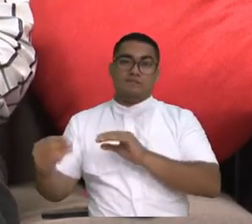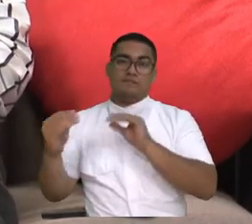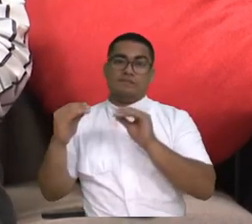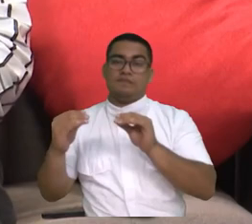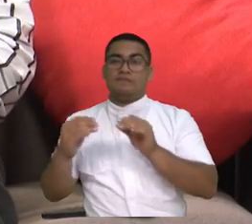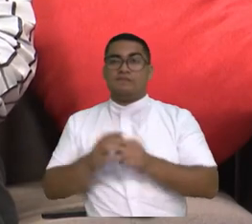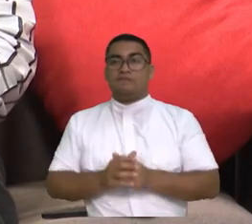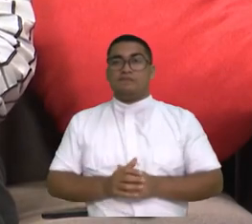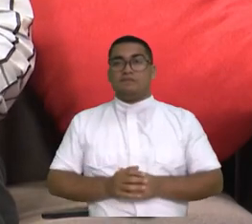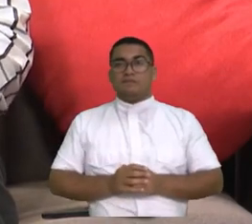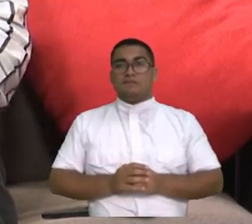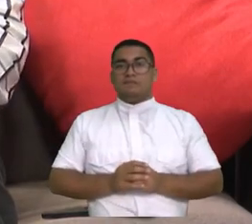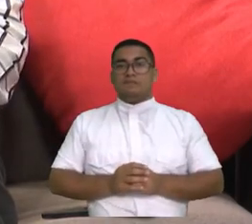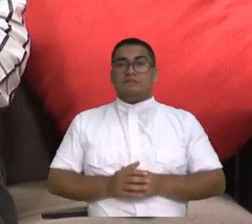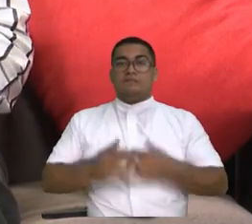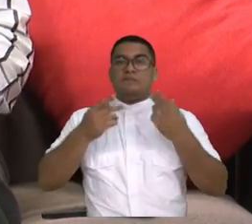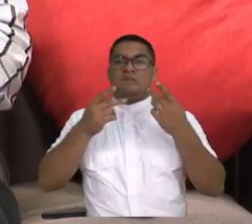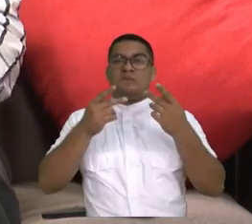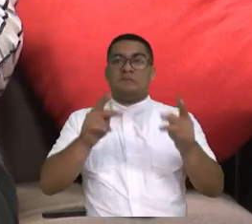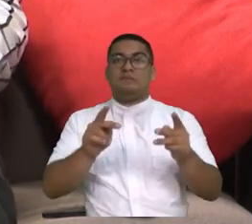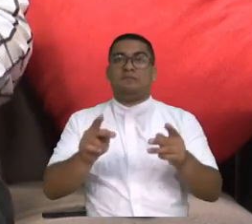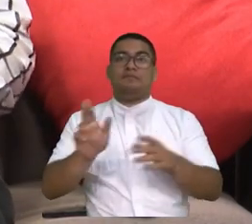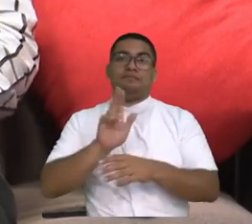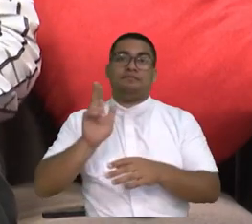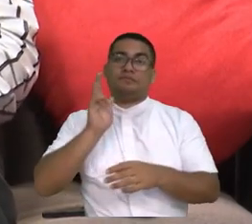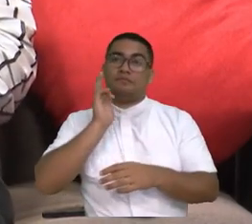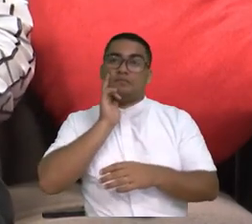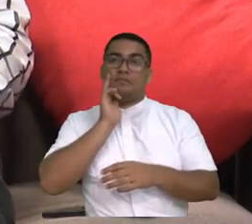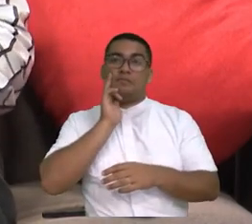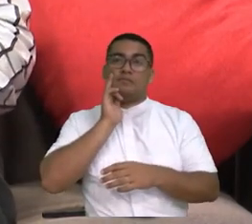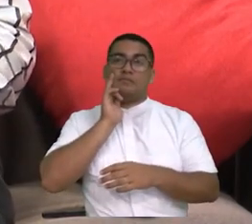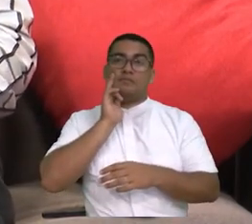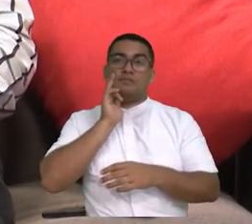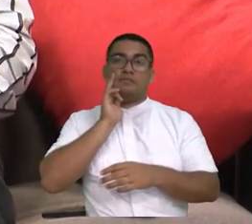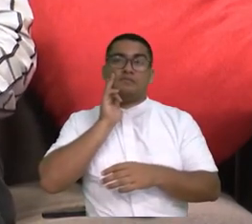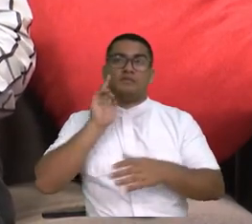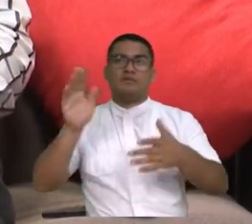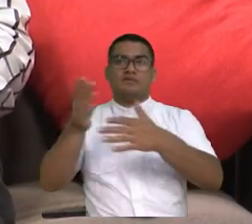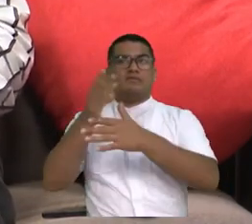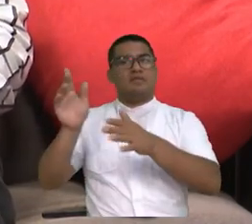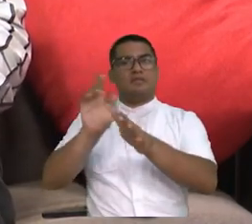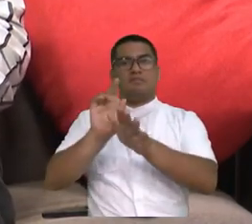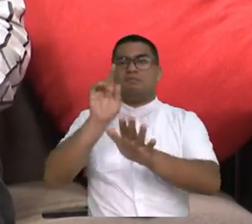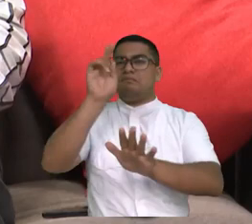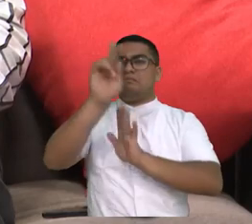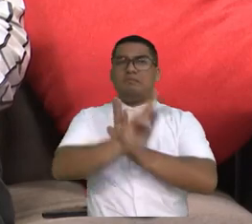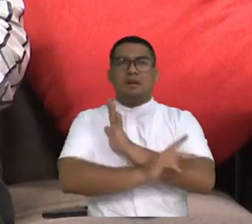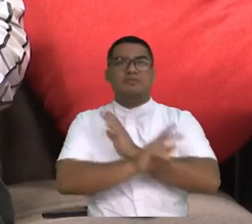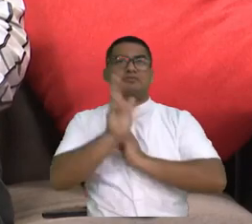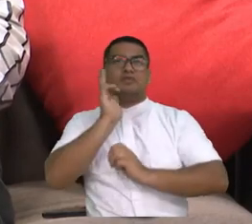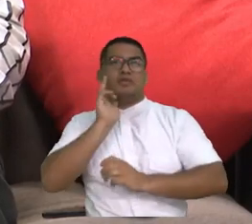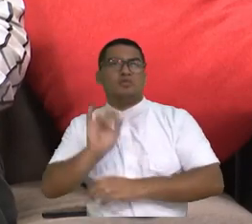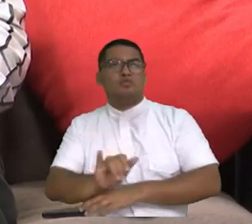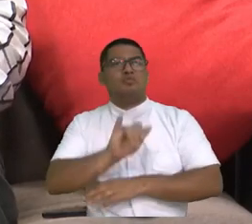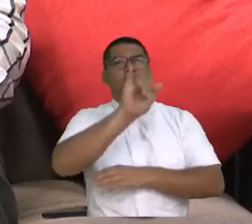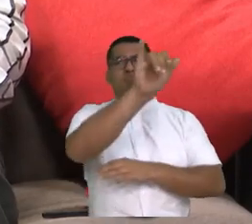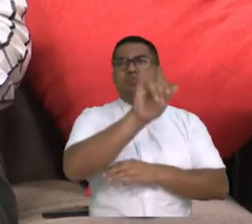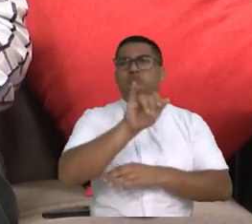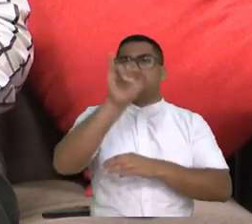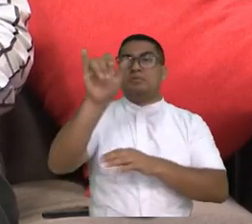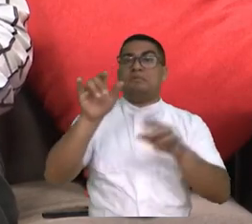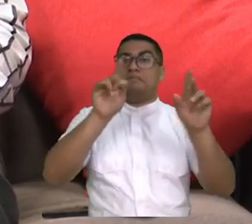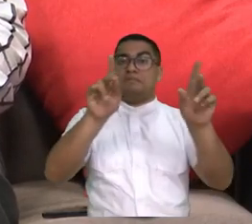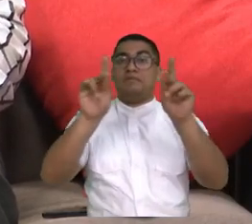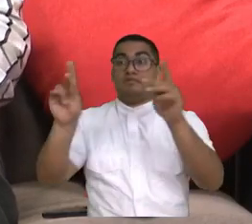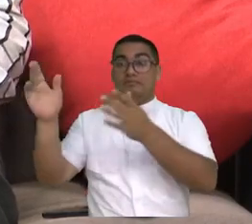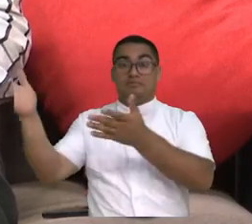sí. Es decir, pero donde Rubén Darío llegaba y al país que fuese, es decir, era recibido como una celebridad, sí. Y no